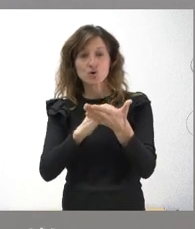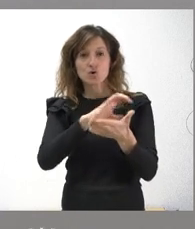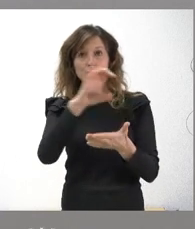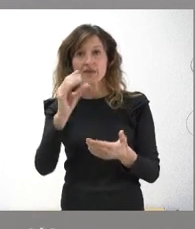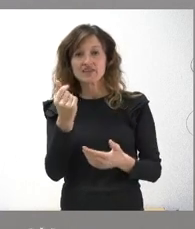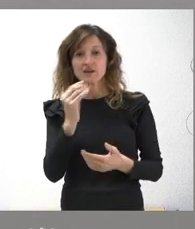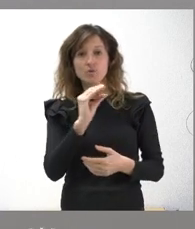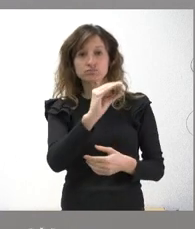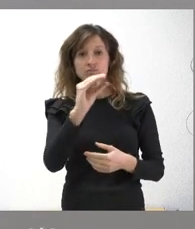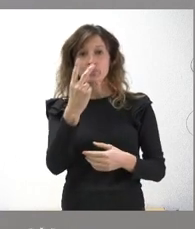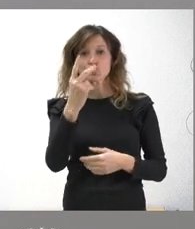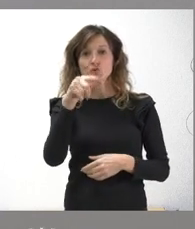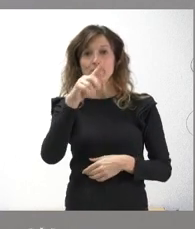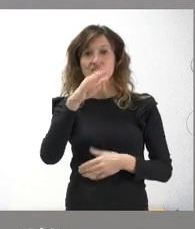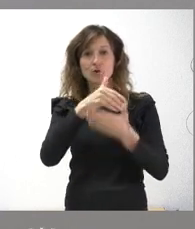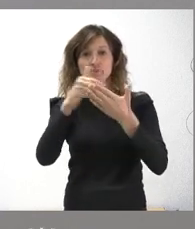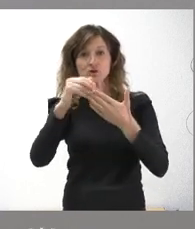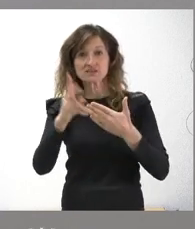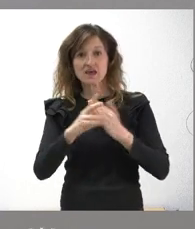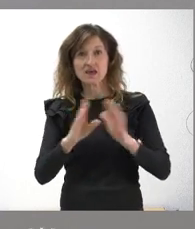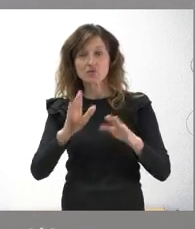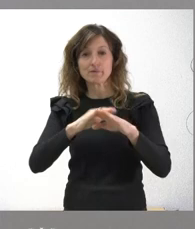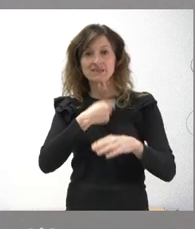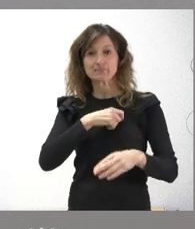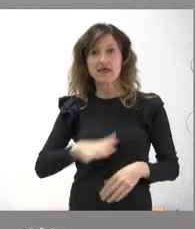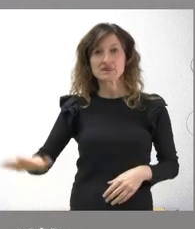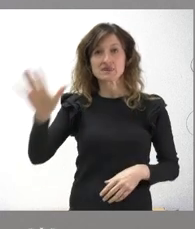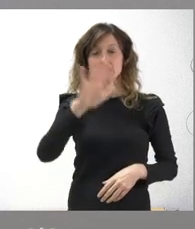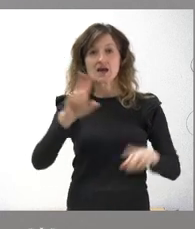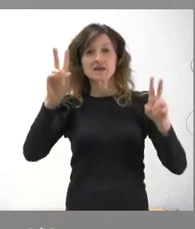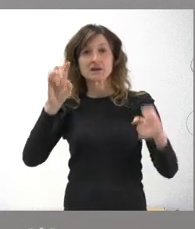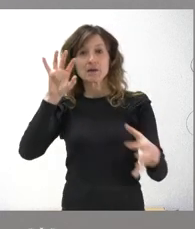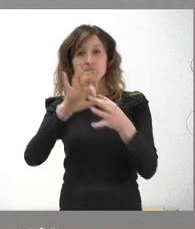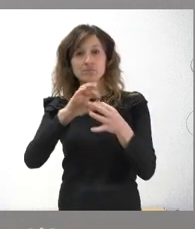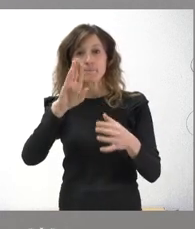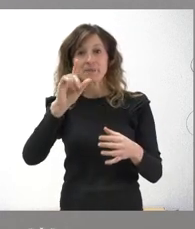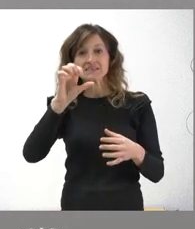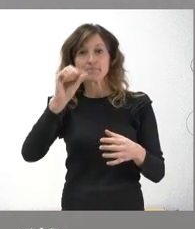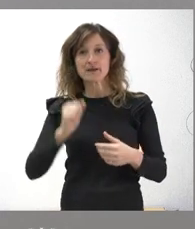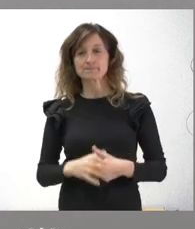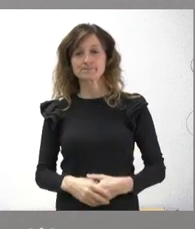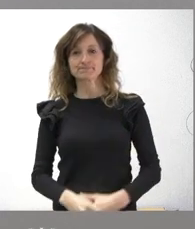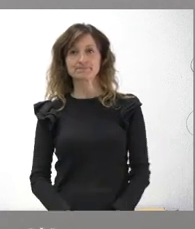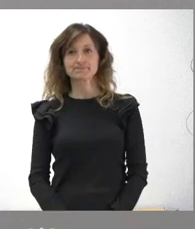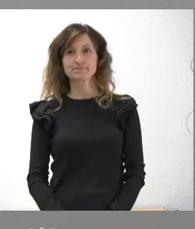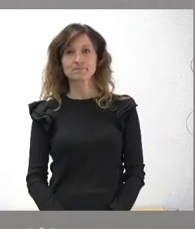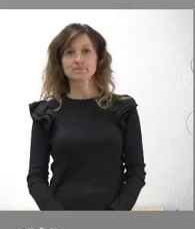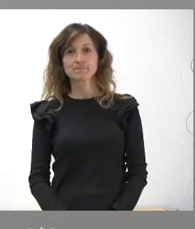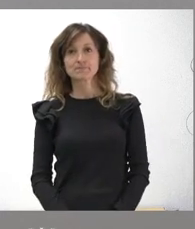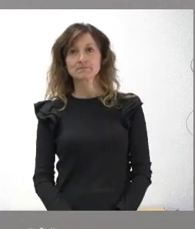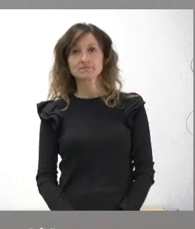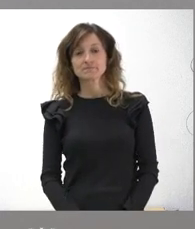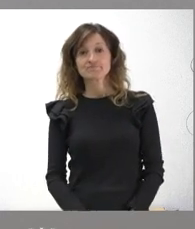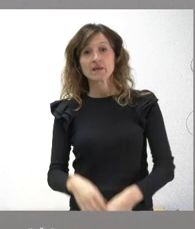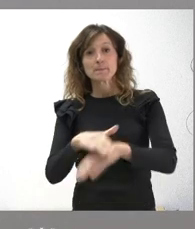cantidad de 2,5 millones de euros entre toda España para un tema vinculado al plasma que la